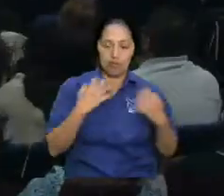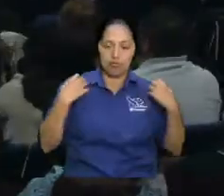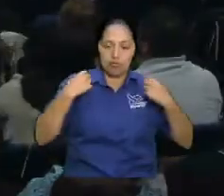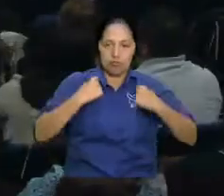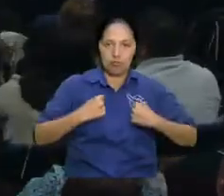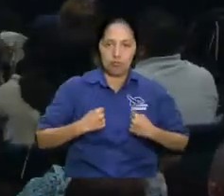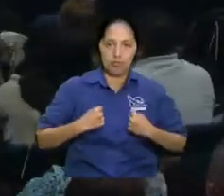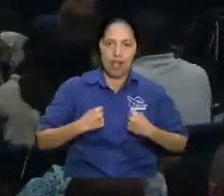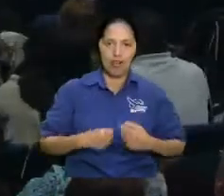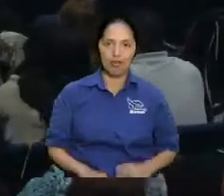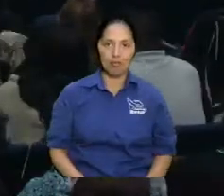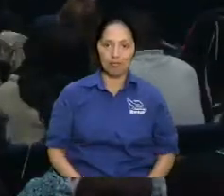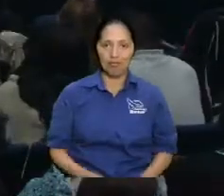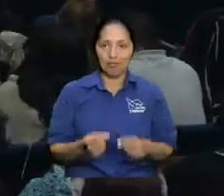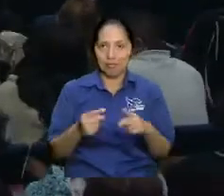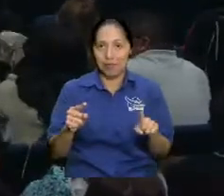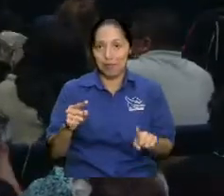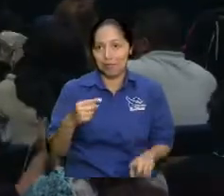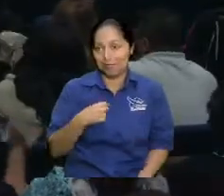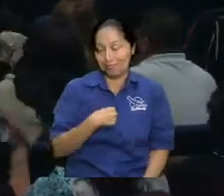¿verdad?